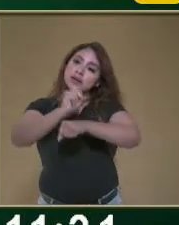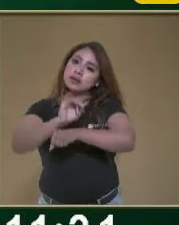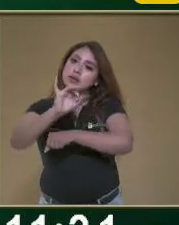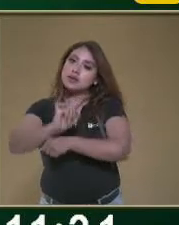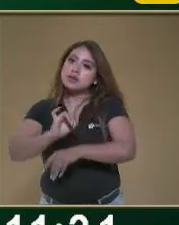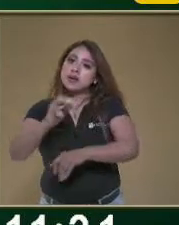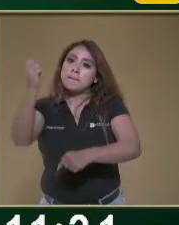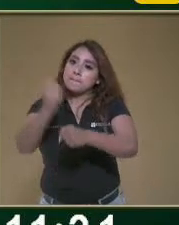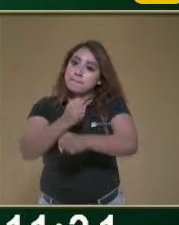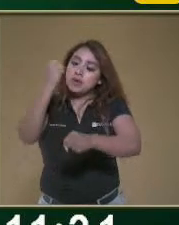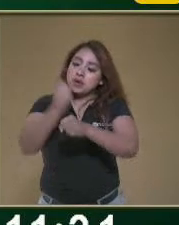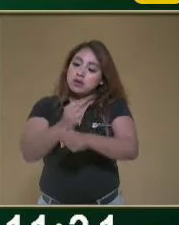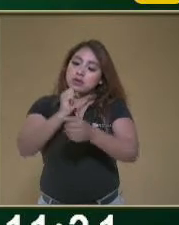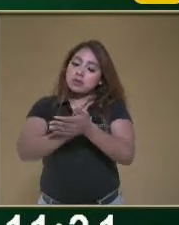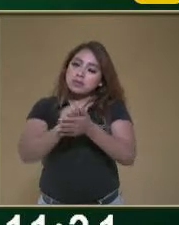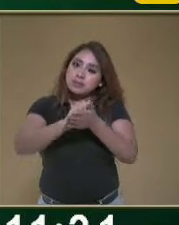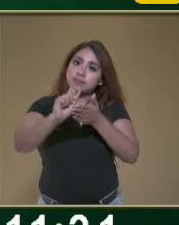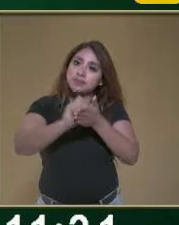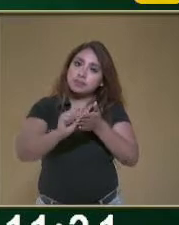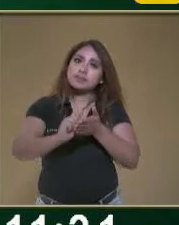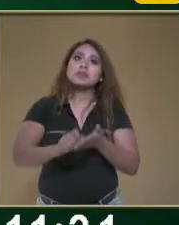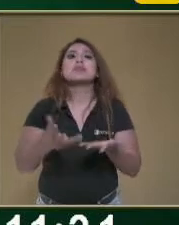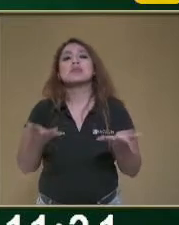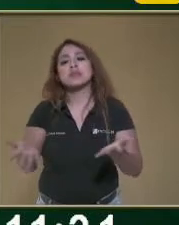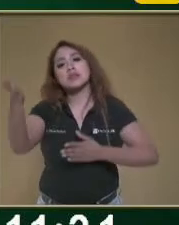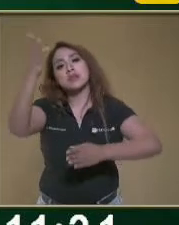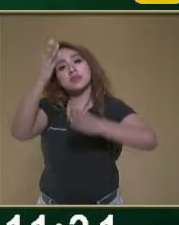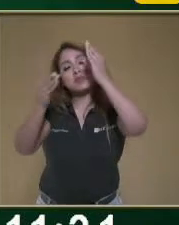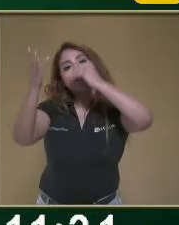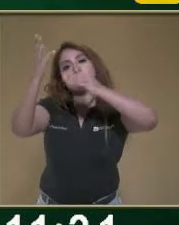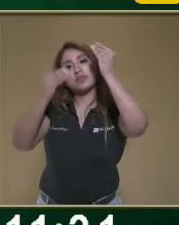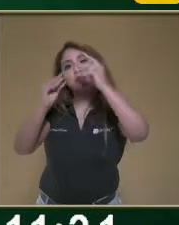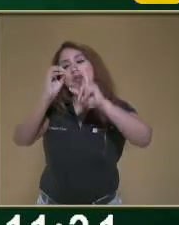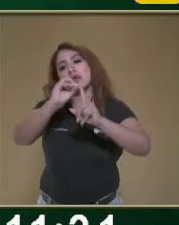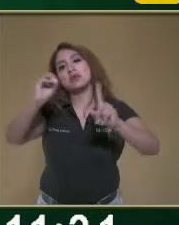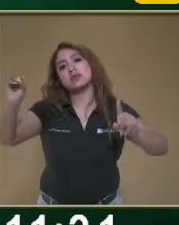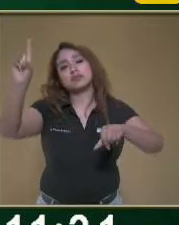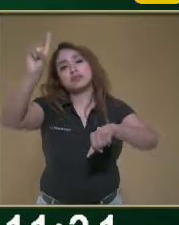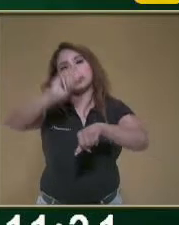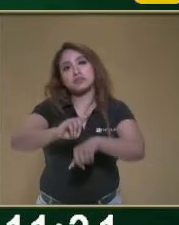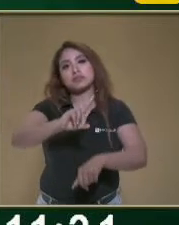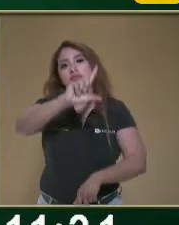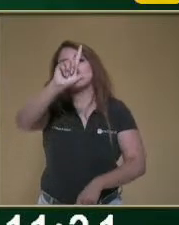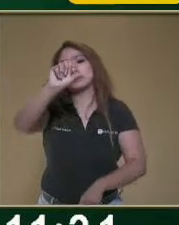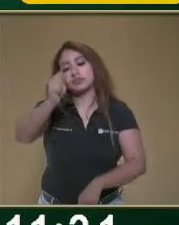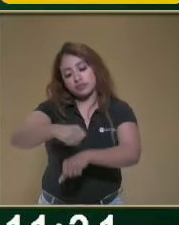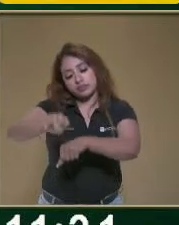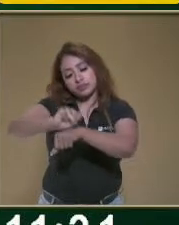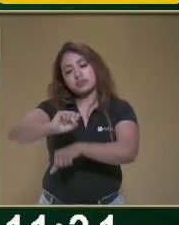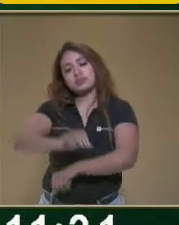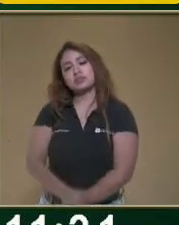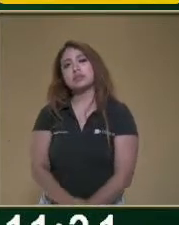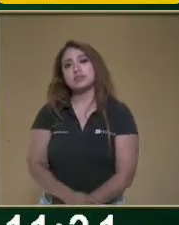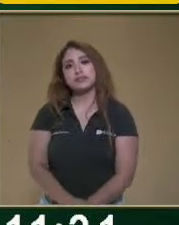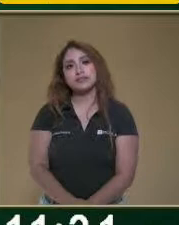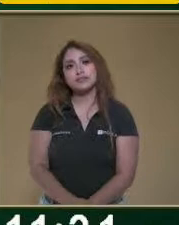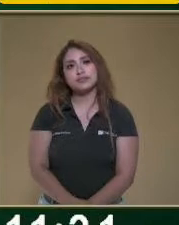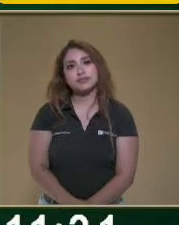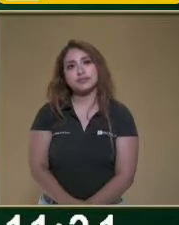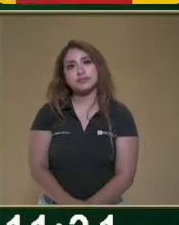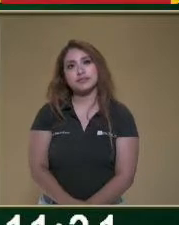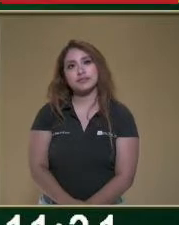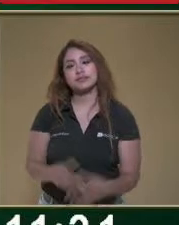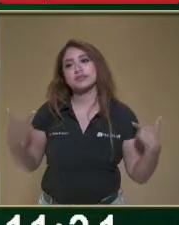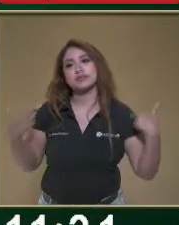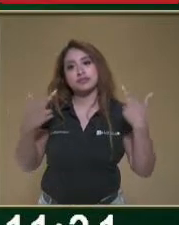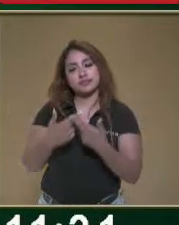como te lo dice la maestra Roxana, aprenderte el orden de los días de la semana. Y así es, y aquí la